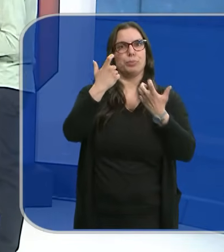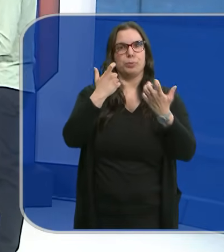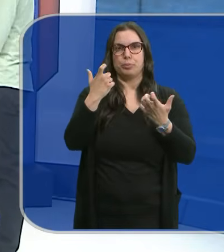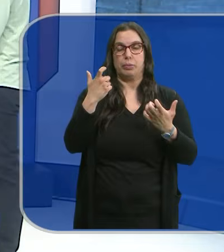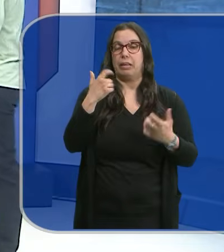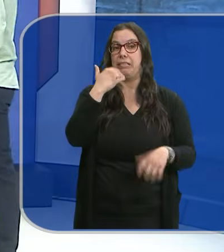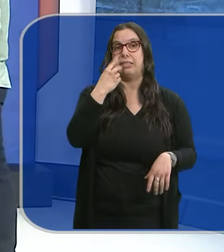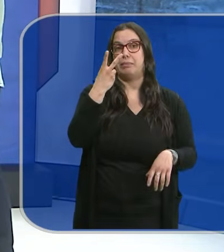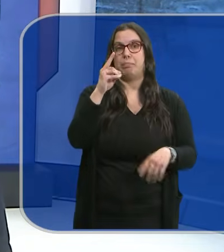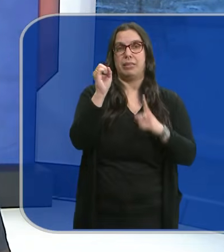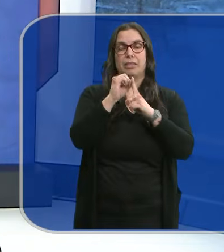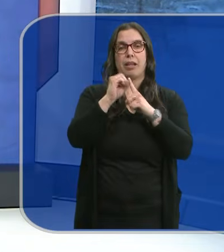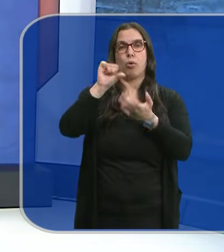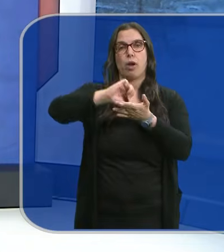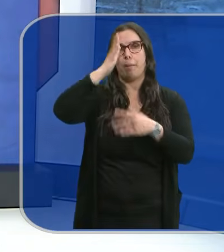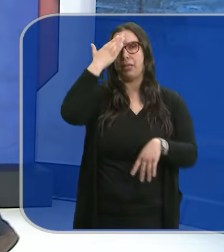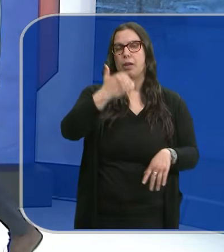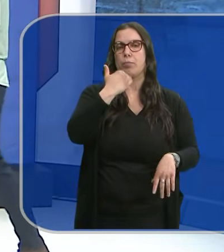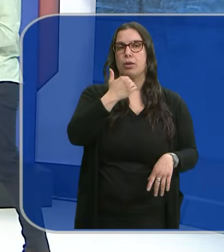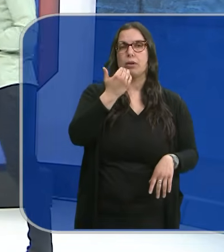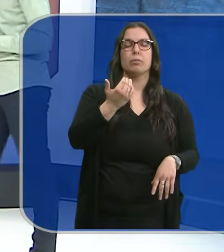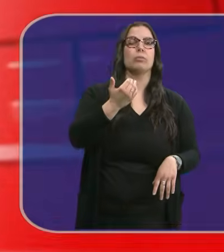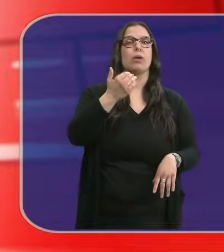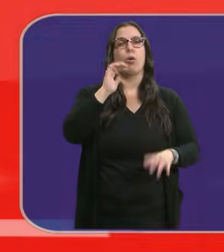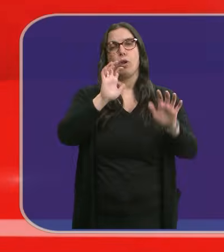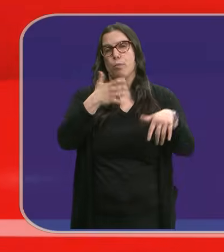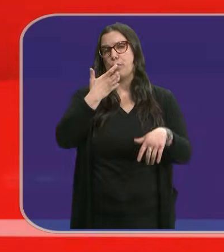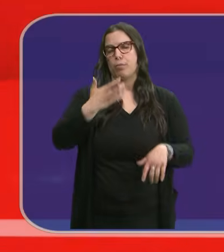quedaremos muy cerquita de los 20 grados en capitales como Zamora o León.